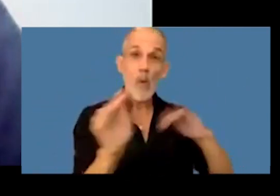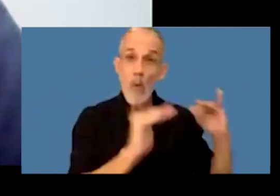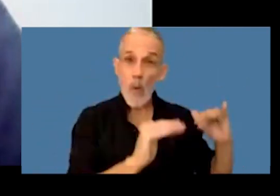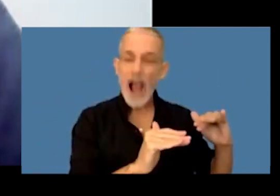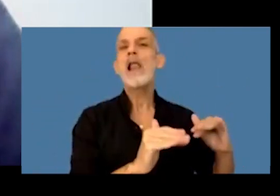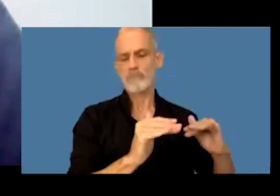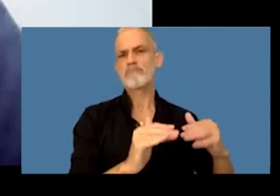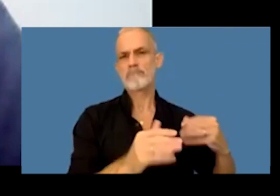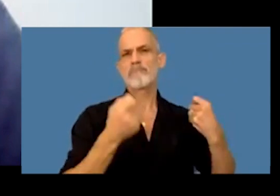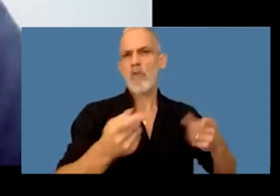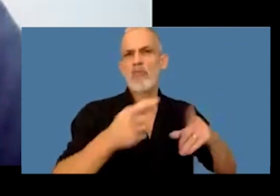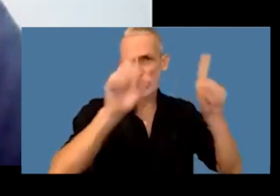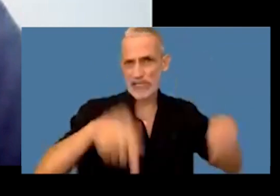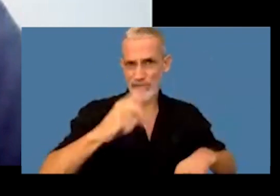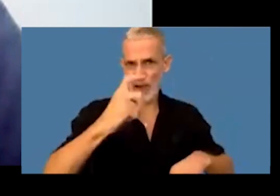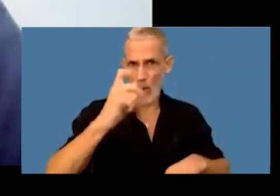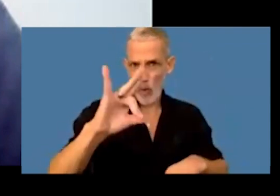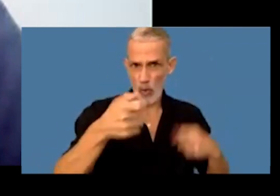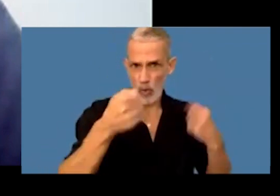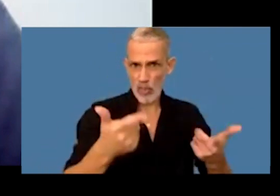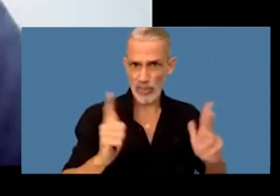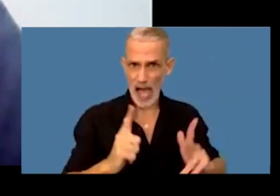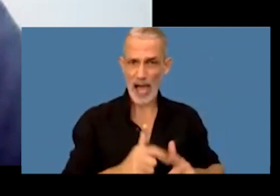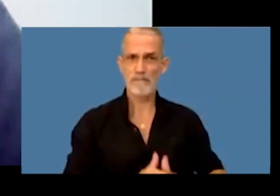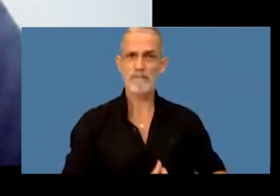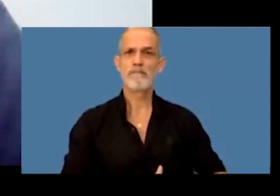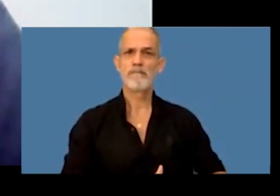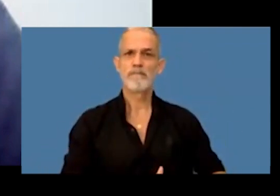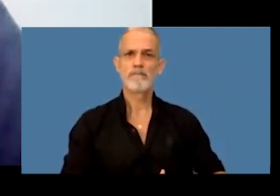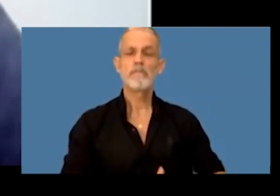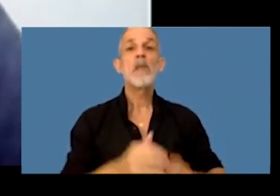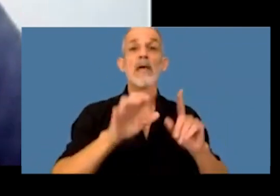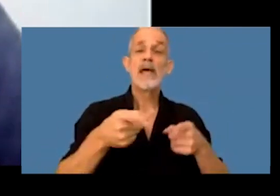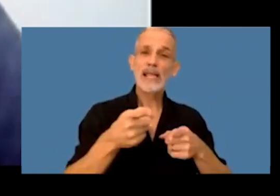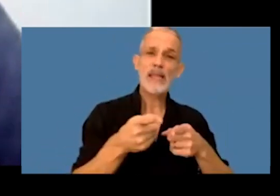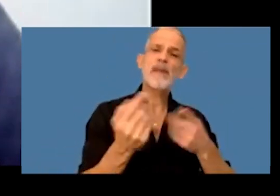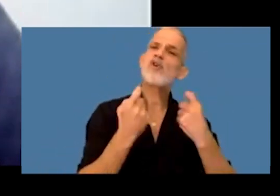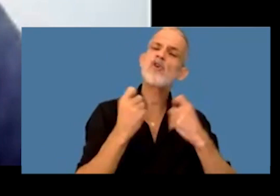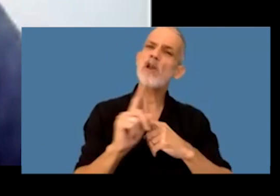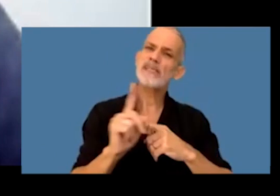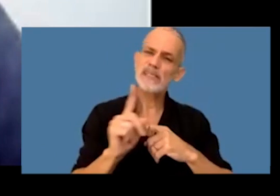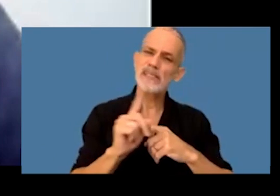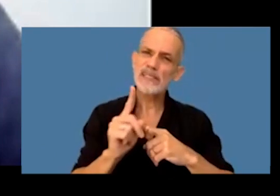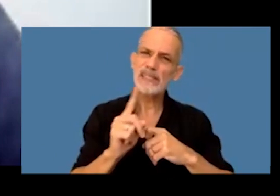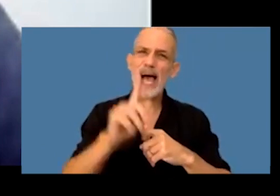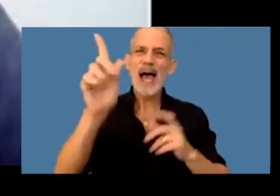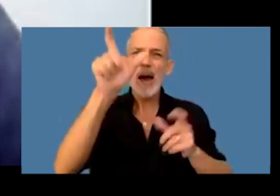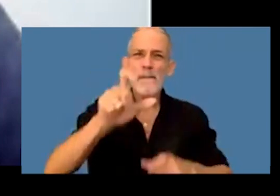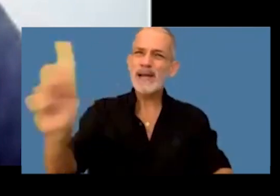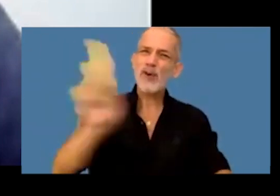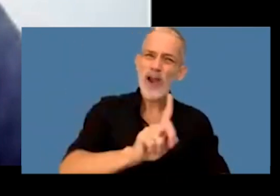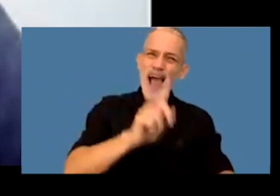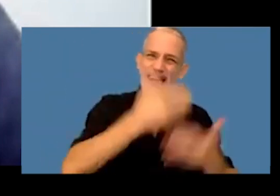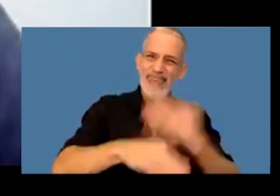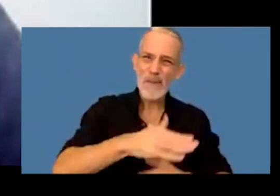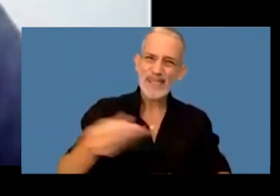le otorga el certificado único de discapacidad. También no necesariamente tiene que venir una persona con discapacidad a traer la